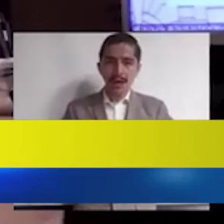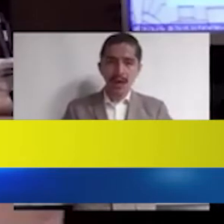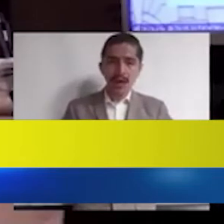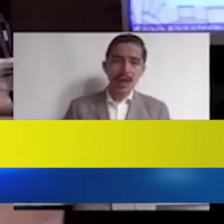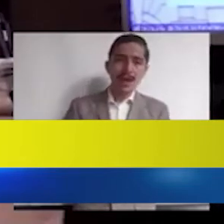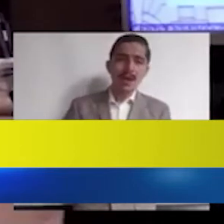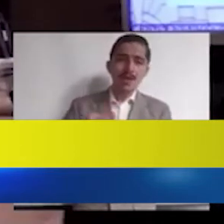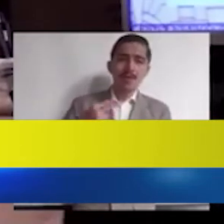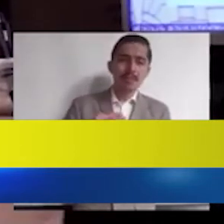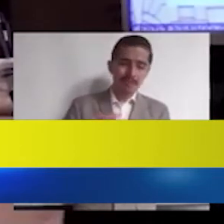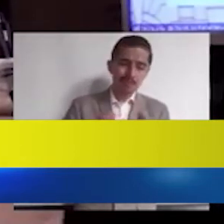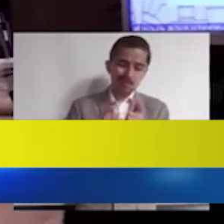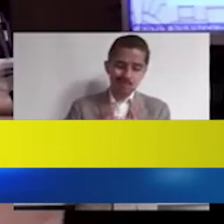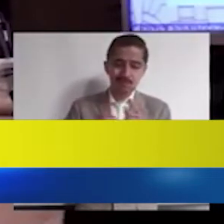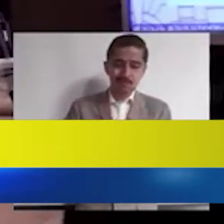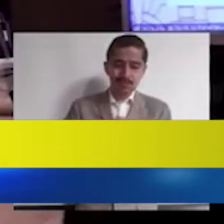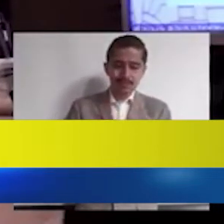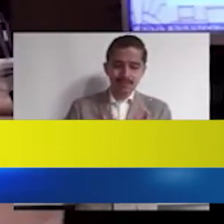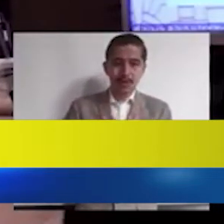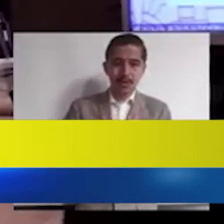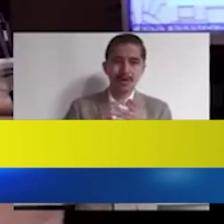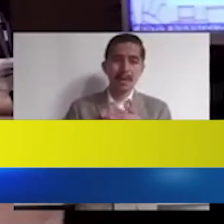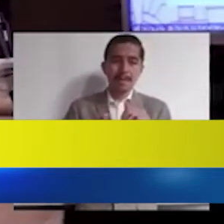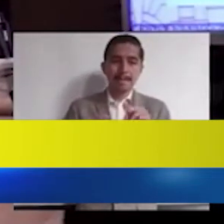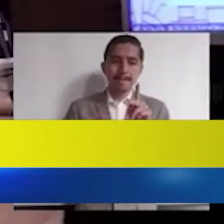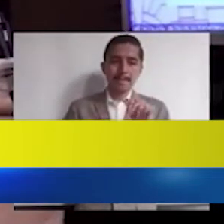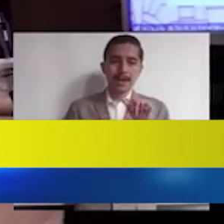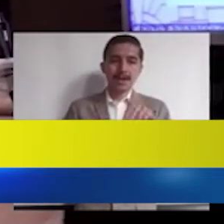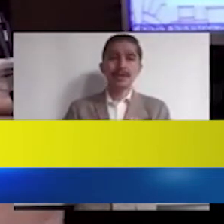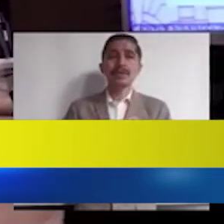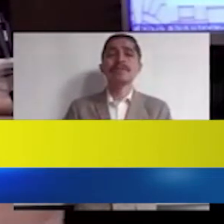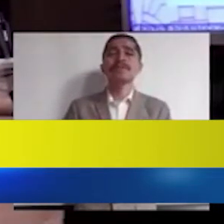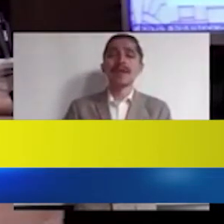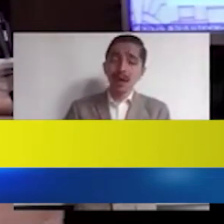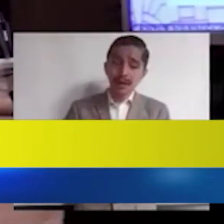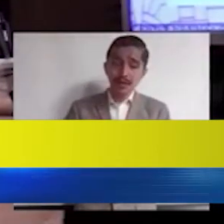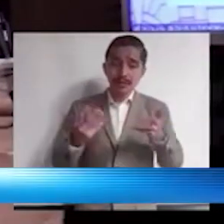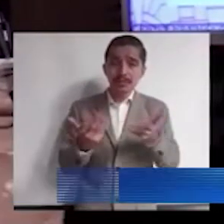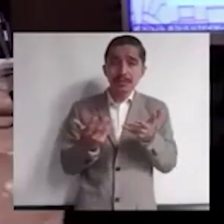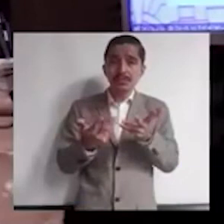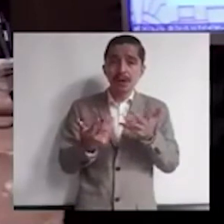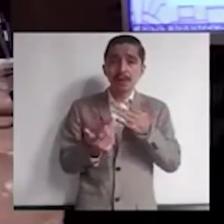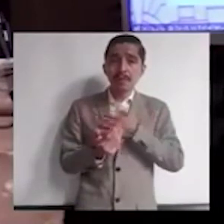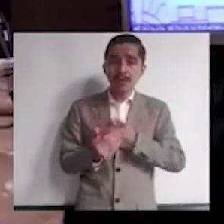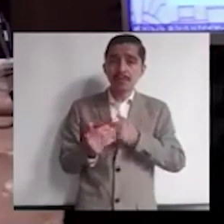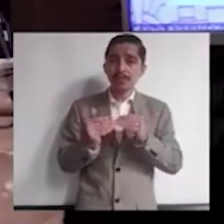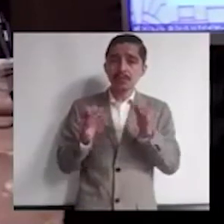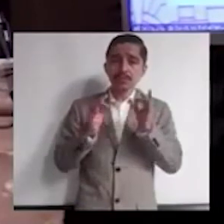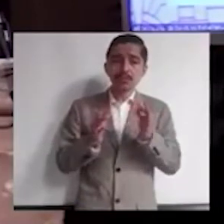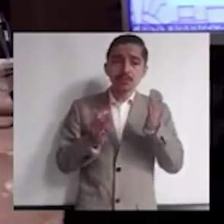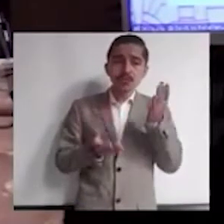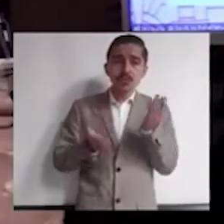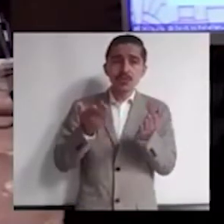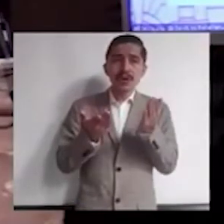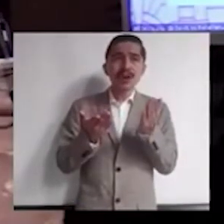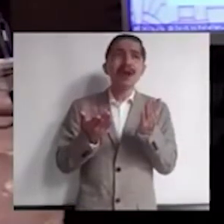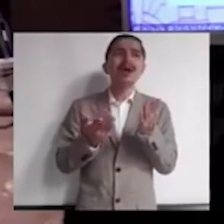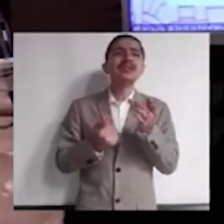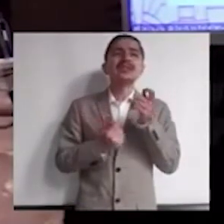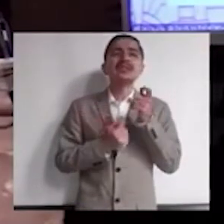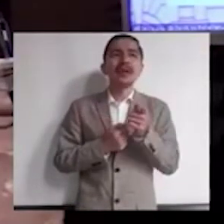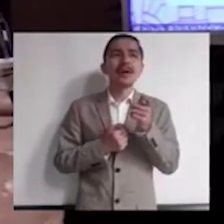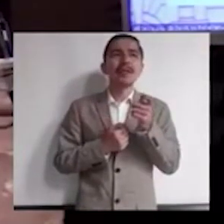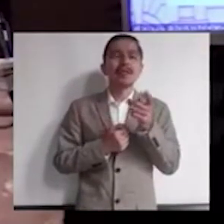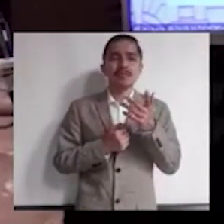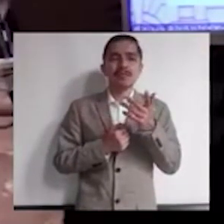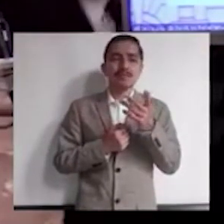y a nombre de mi grupo parlamentario Acción Nacional. En ejercicio de la plena democracia y equilibrio entre los poderes,